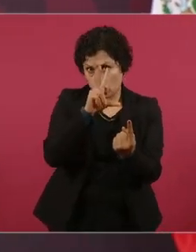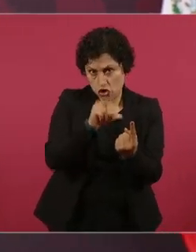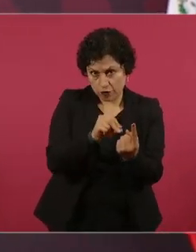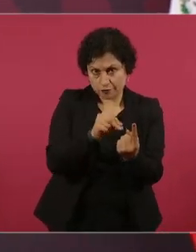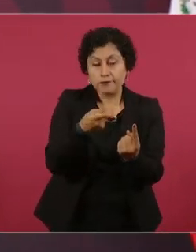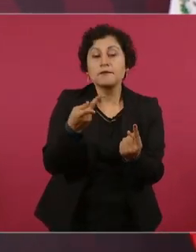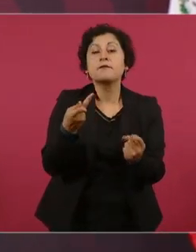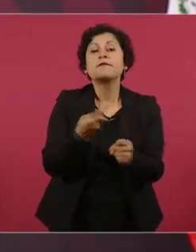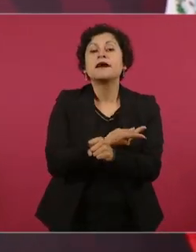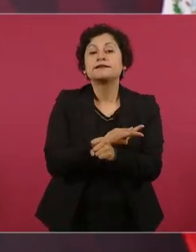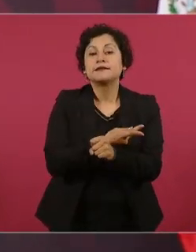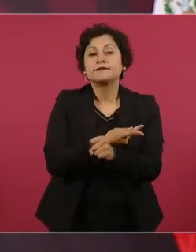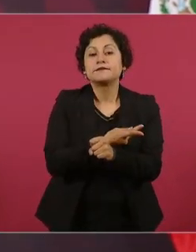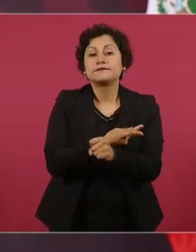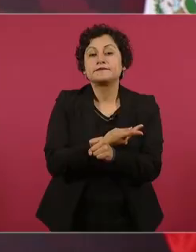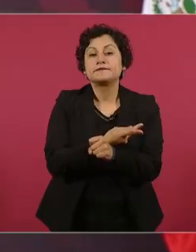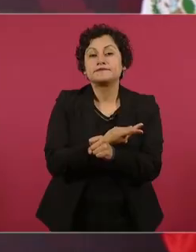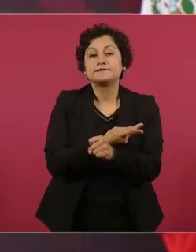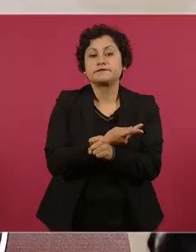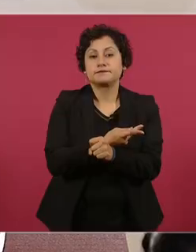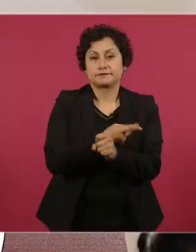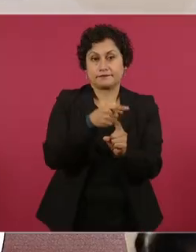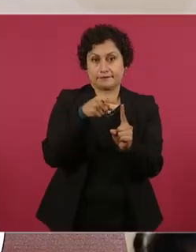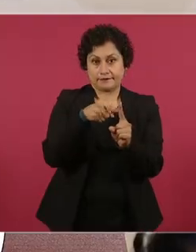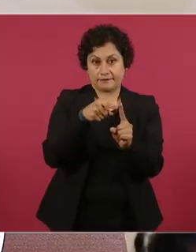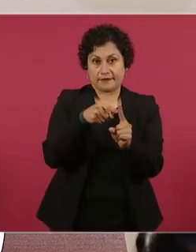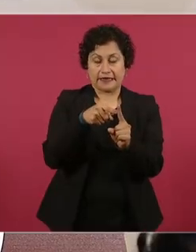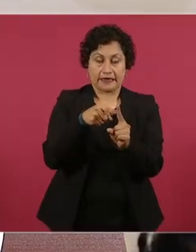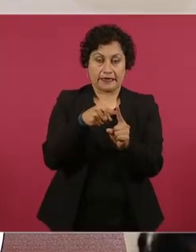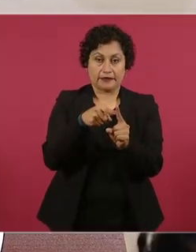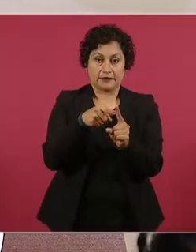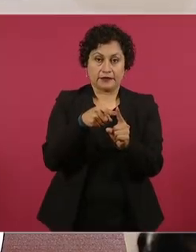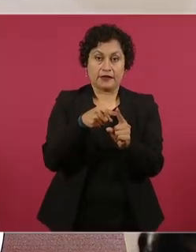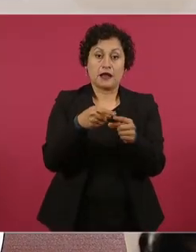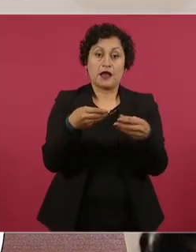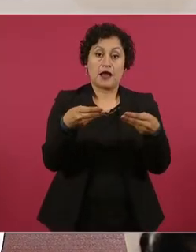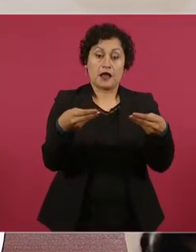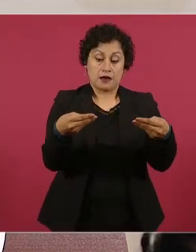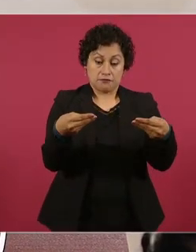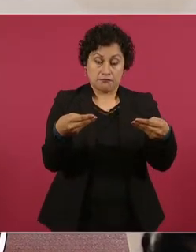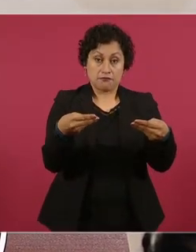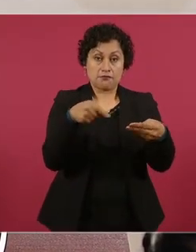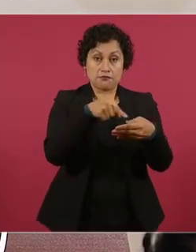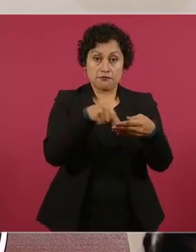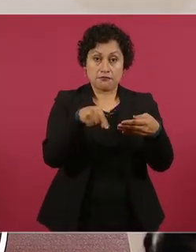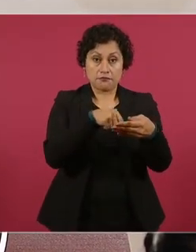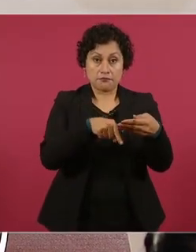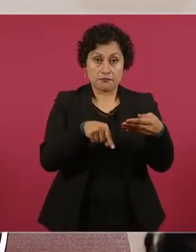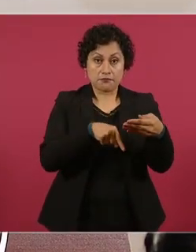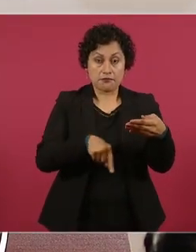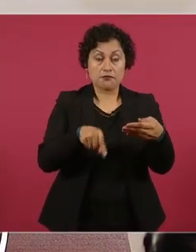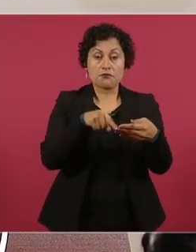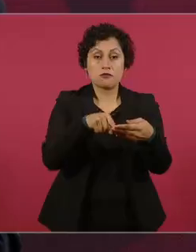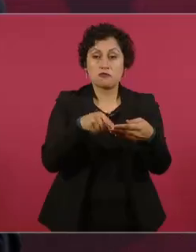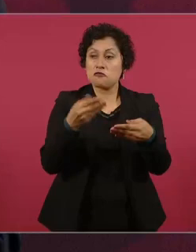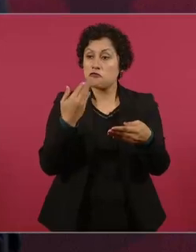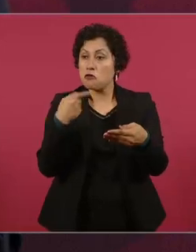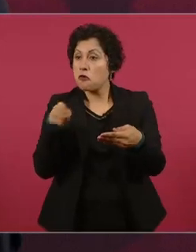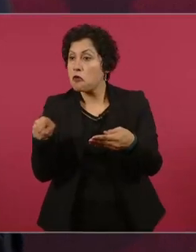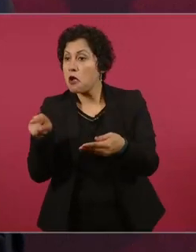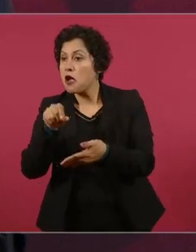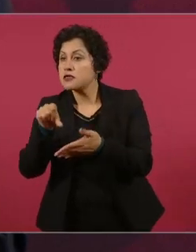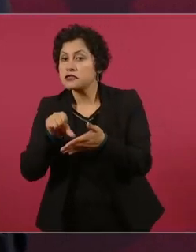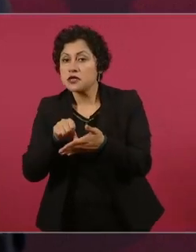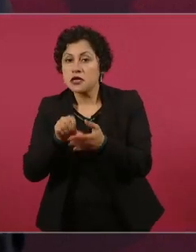o el médico a la farmacia, a la